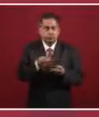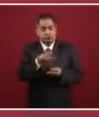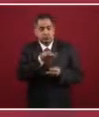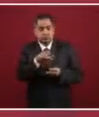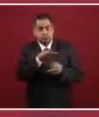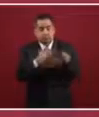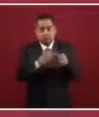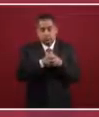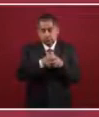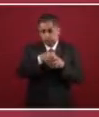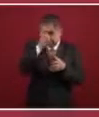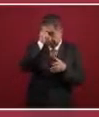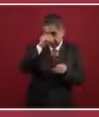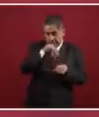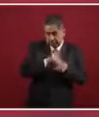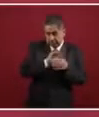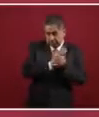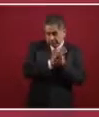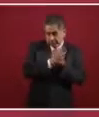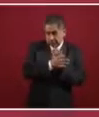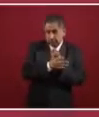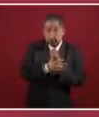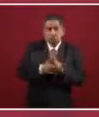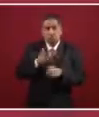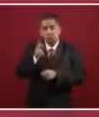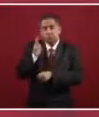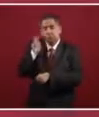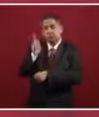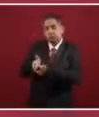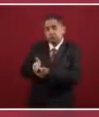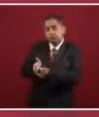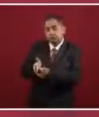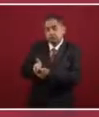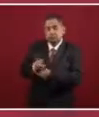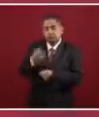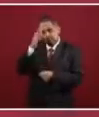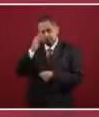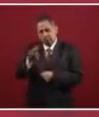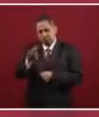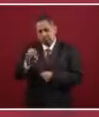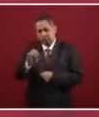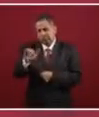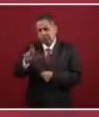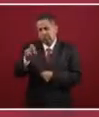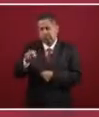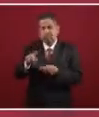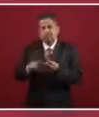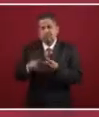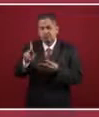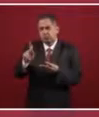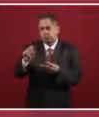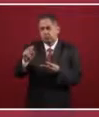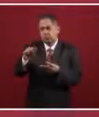acuerdo y grabaron a Bejarano y a Ponce,